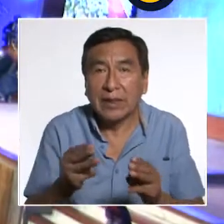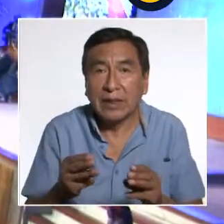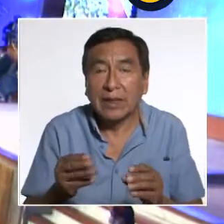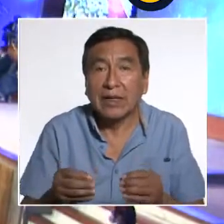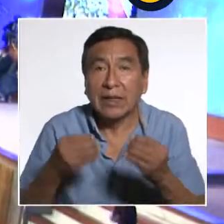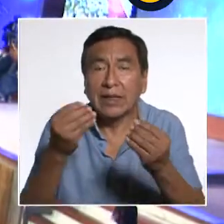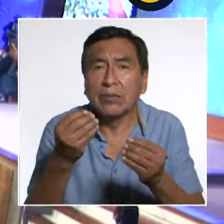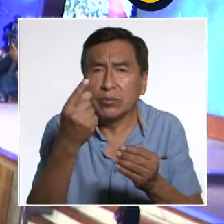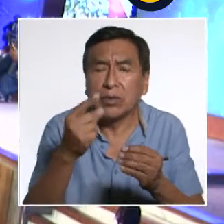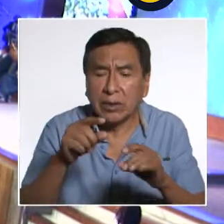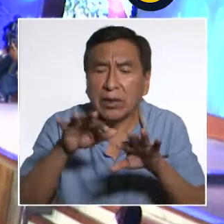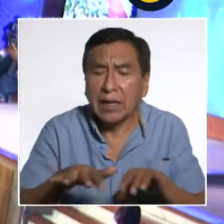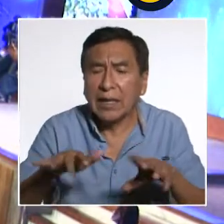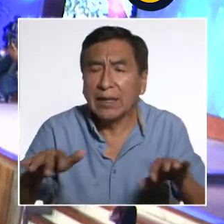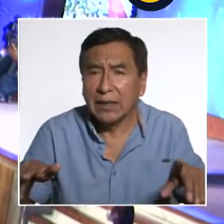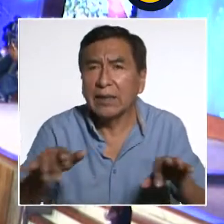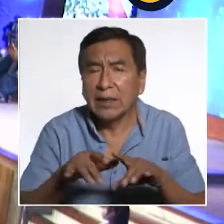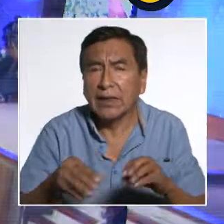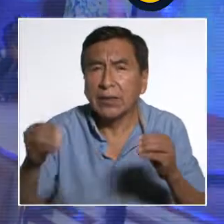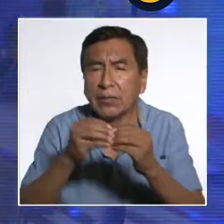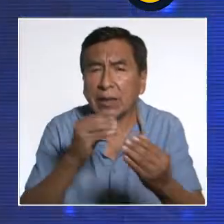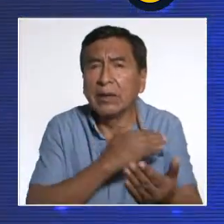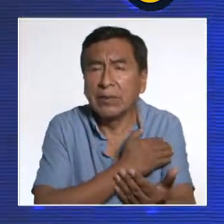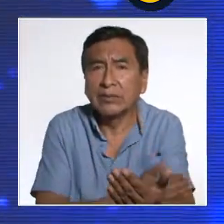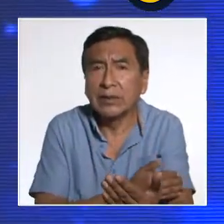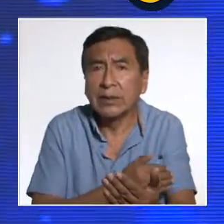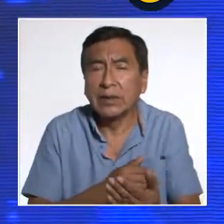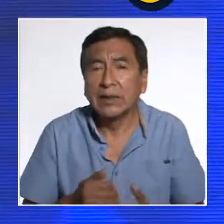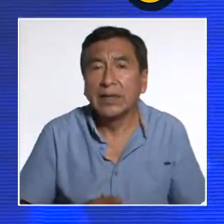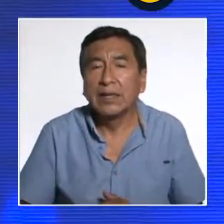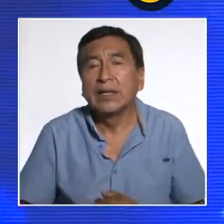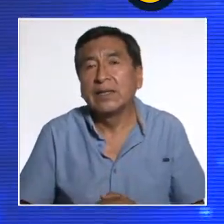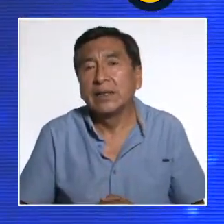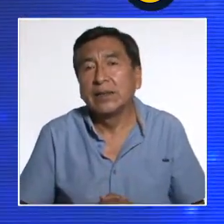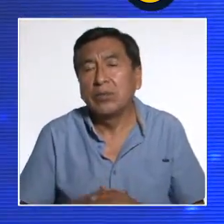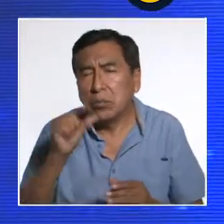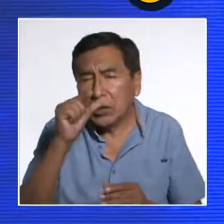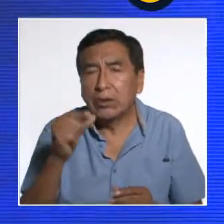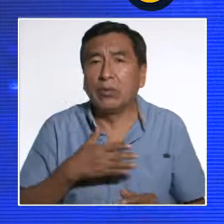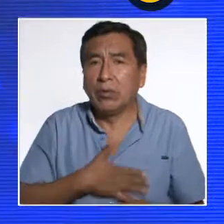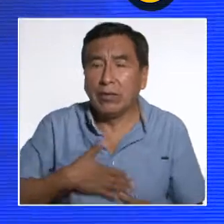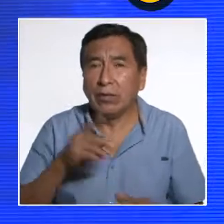al teclado. Amén, gloria a Dios. No 7, 5 nomás.